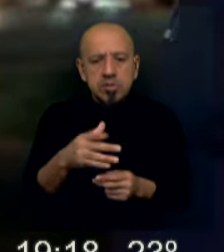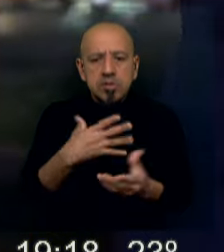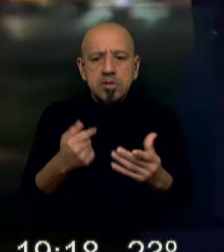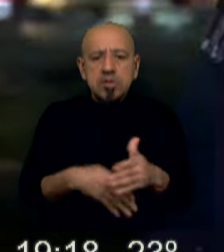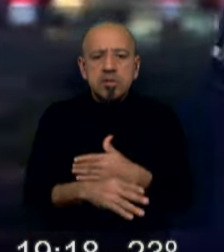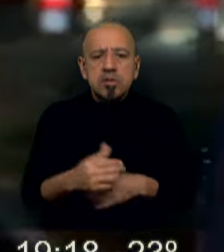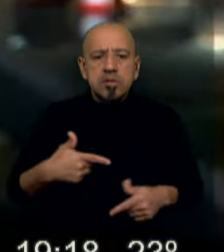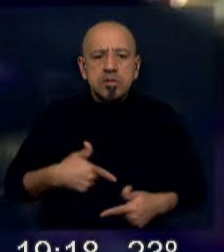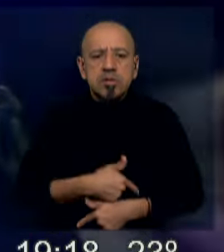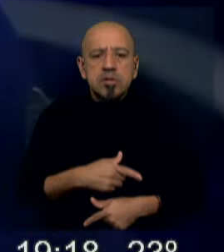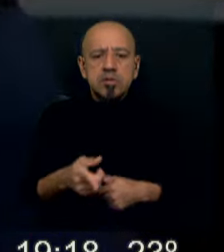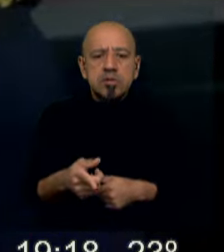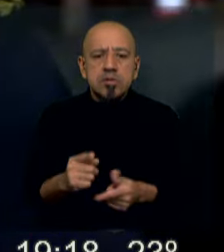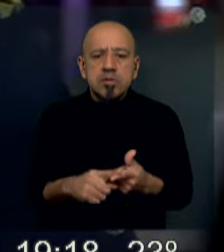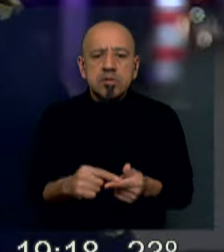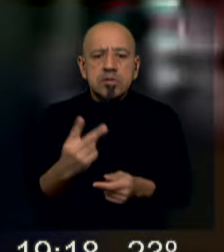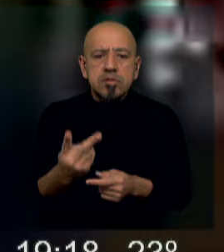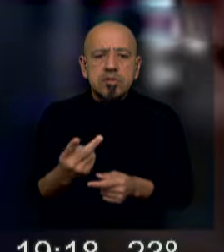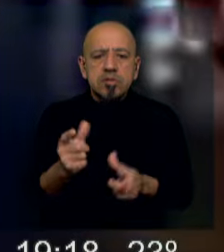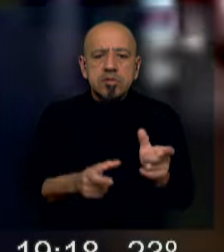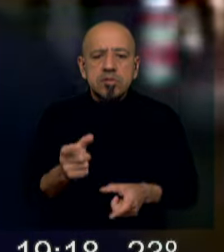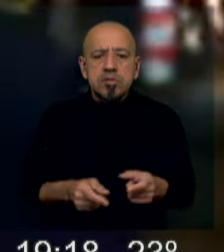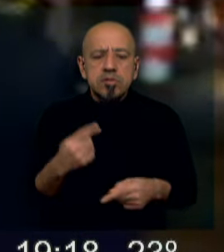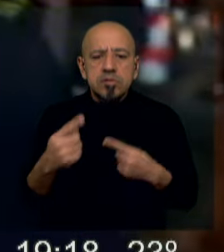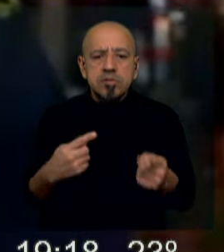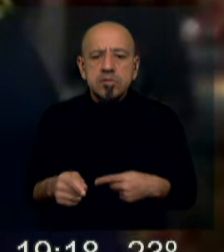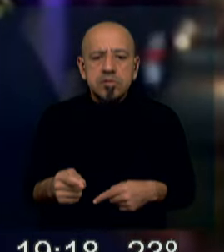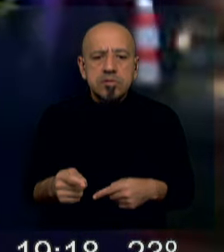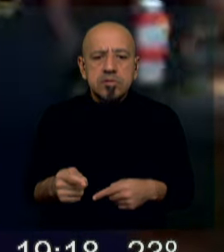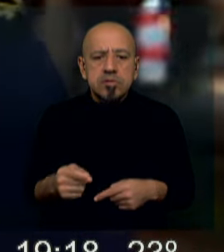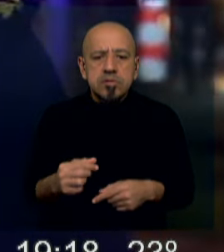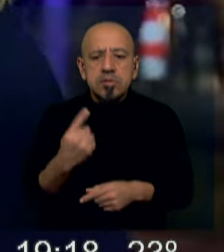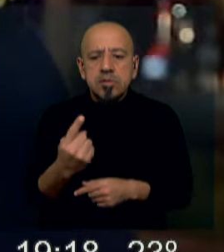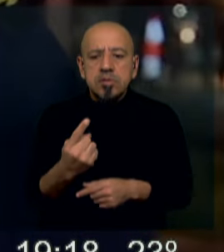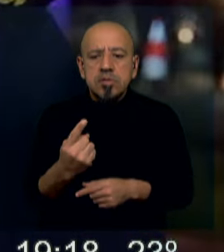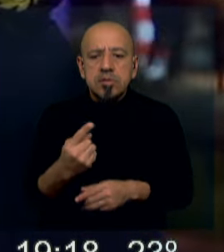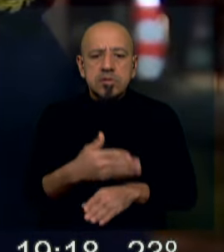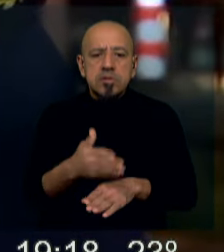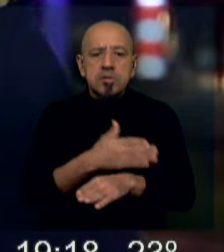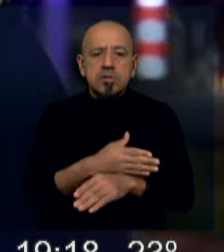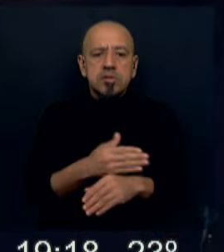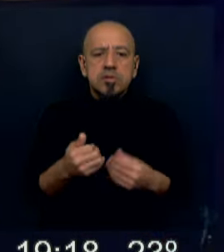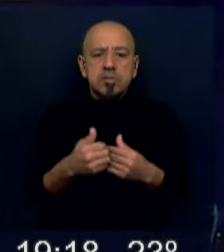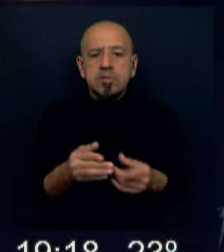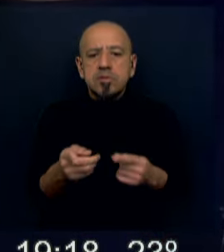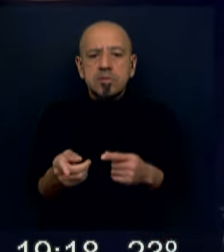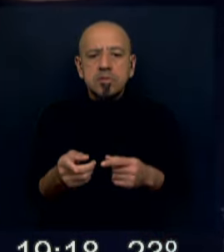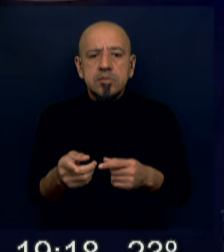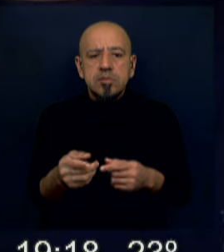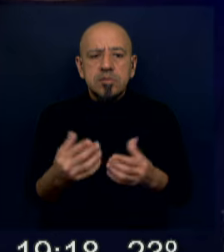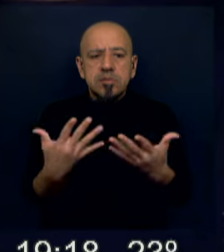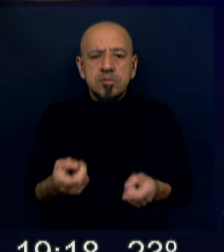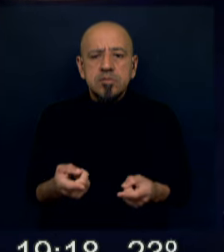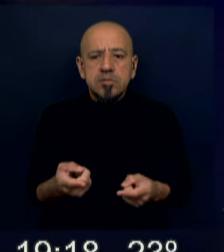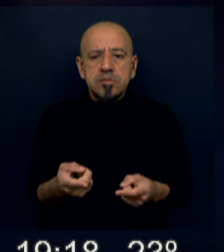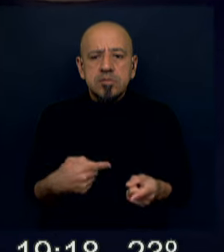arma. Bueno, buenas noches. Hubo dos personas en distintos eventos que se resultaron detenidas. La primera fue antes de comenzar el partido, que se provocó